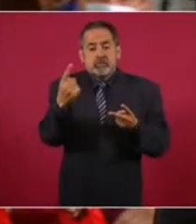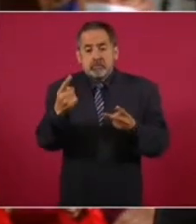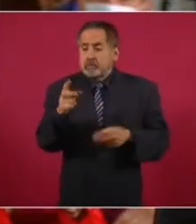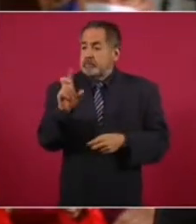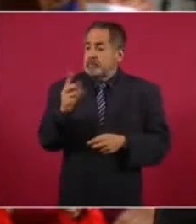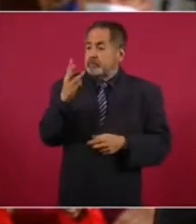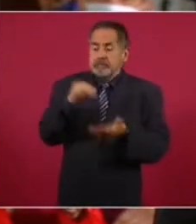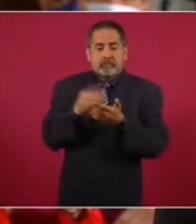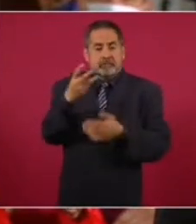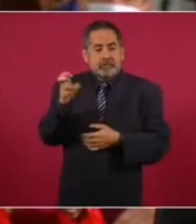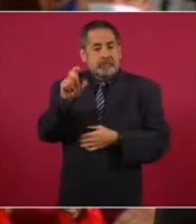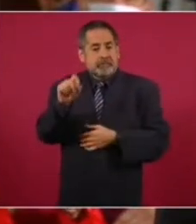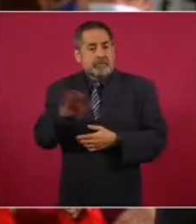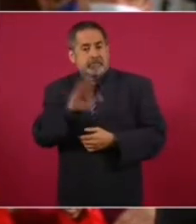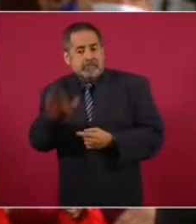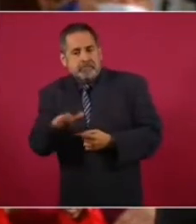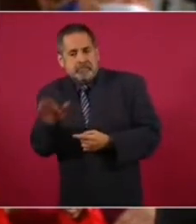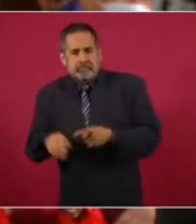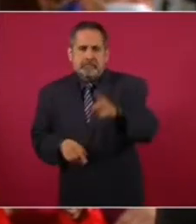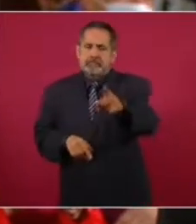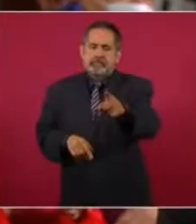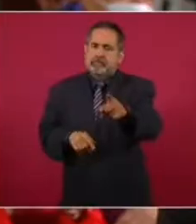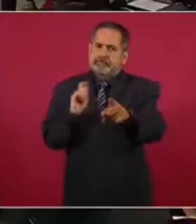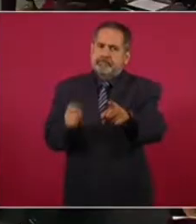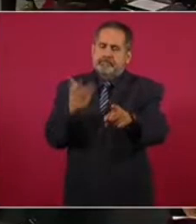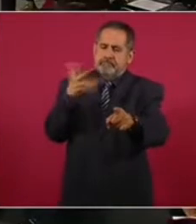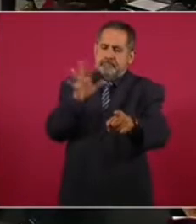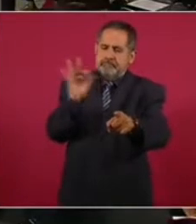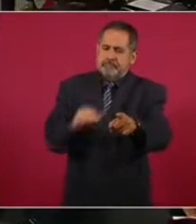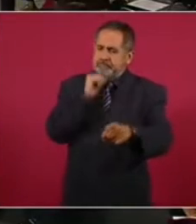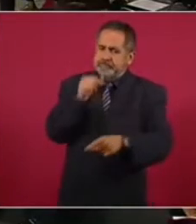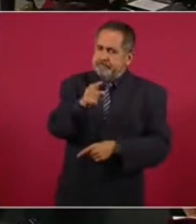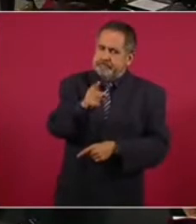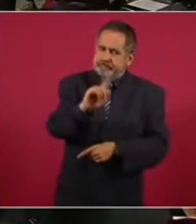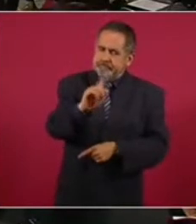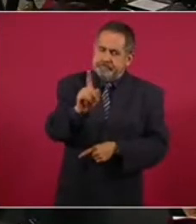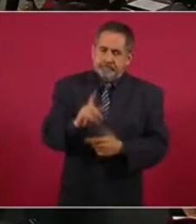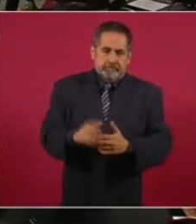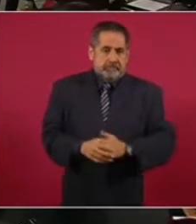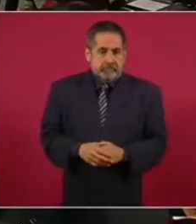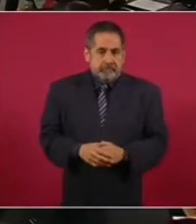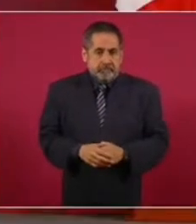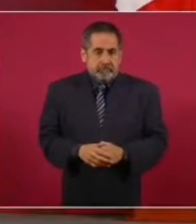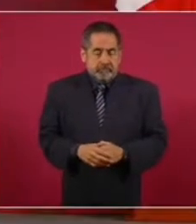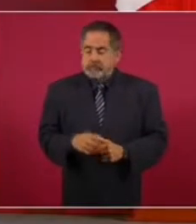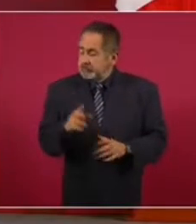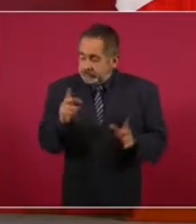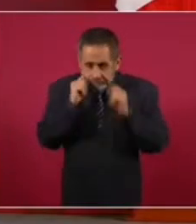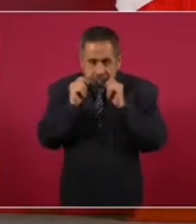hubo 33.320. Eso no es 10%. Por eso, pero aún así,